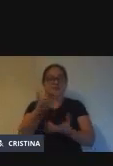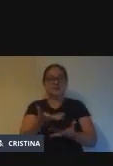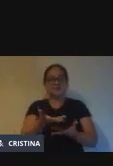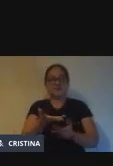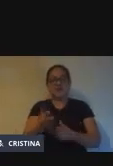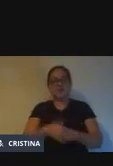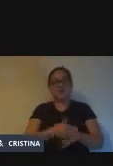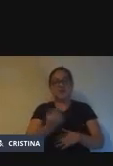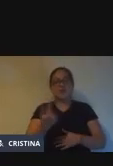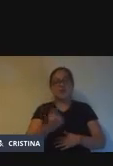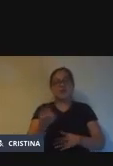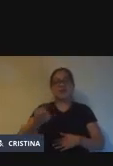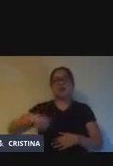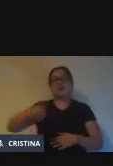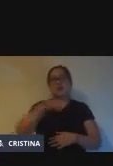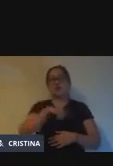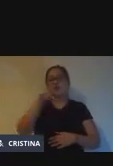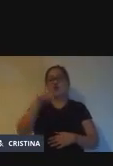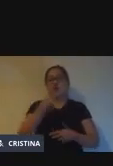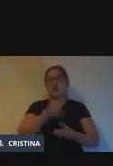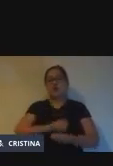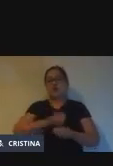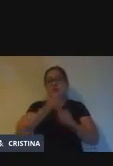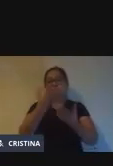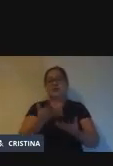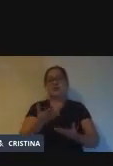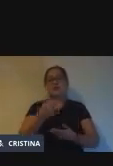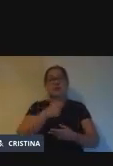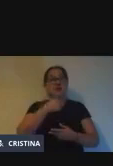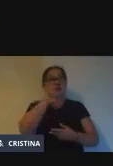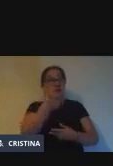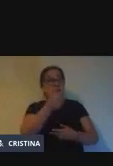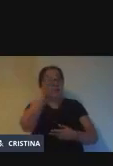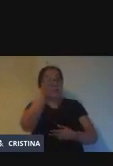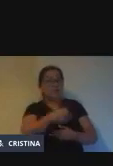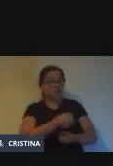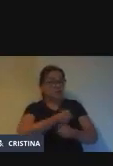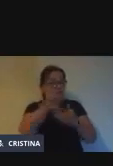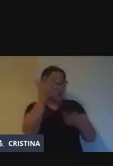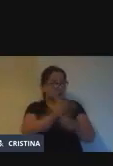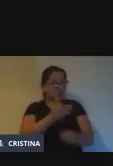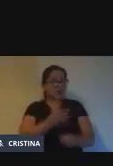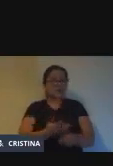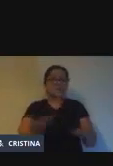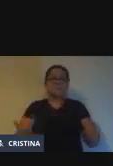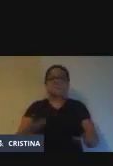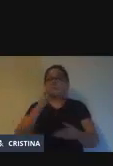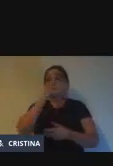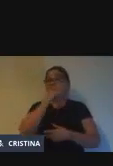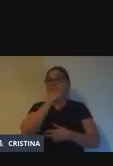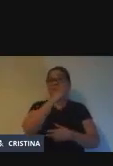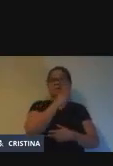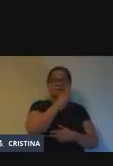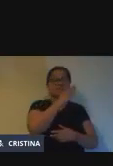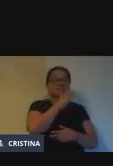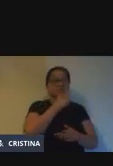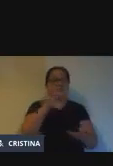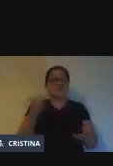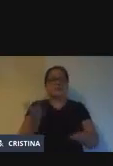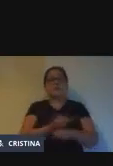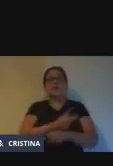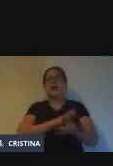no expresamos lo que queremos expresar en el momento, lo cual se convierte, hagan de